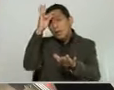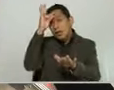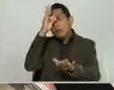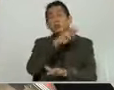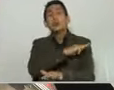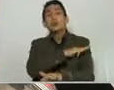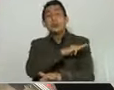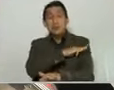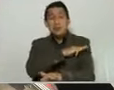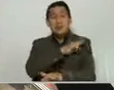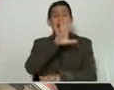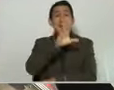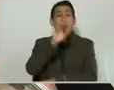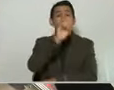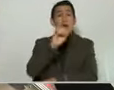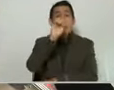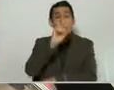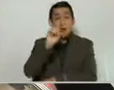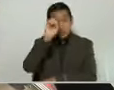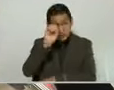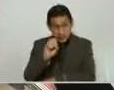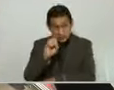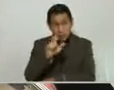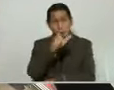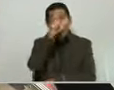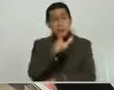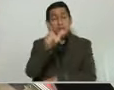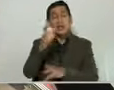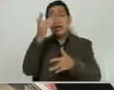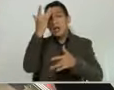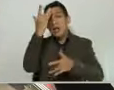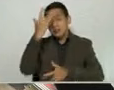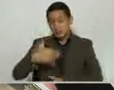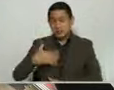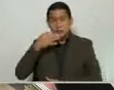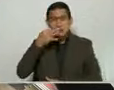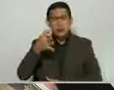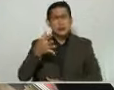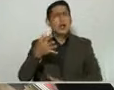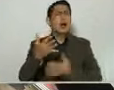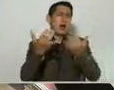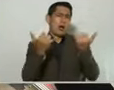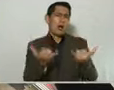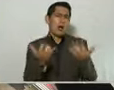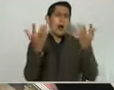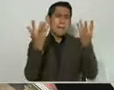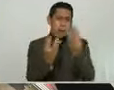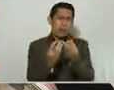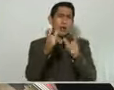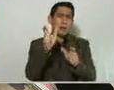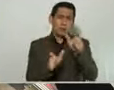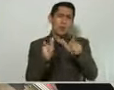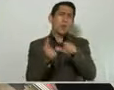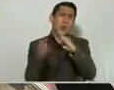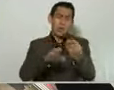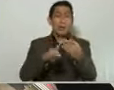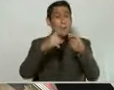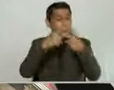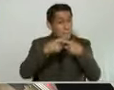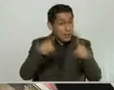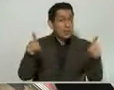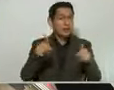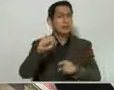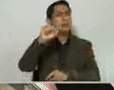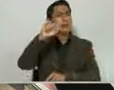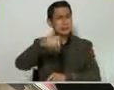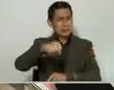noticia es que las muertes son casi nulas. Pero hay una ola de COVID muy fuerte y si